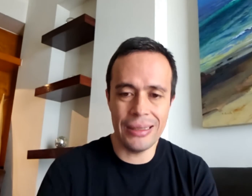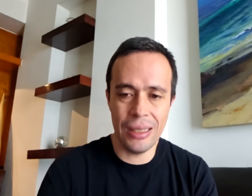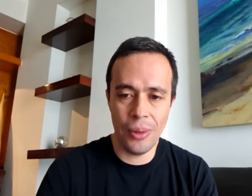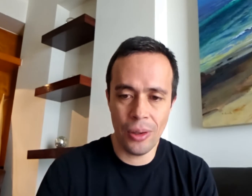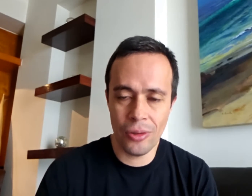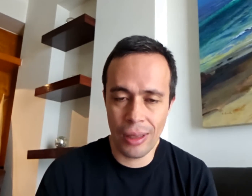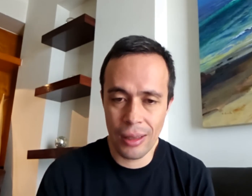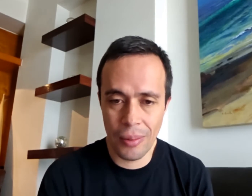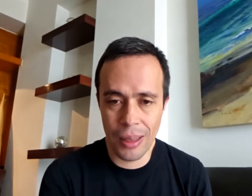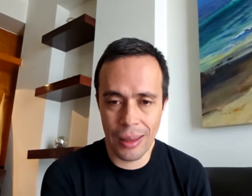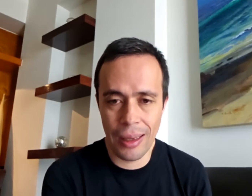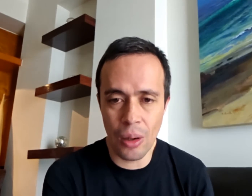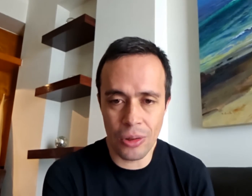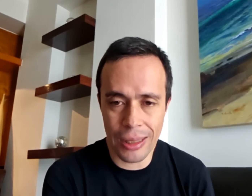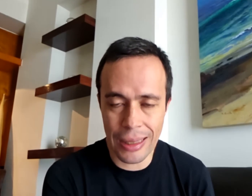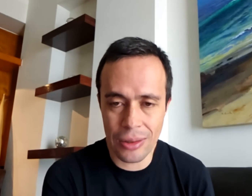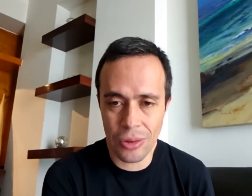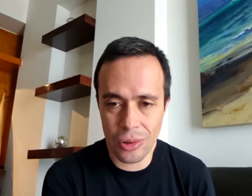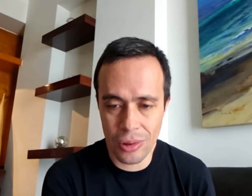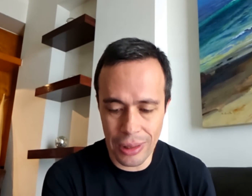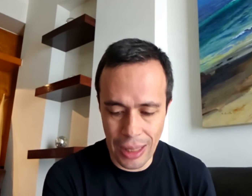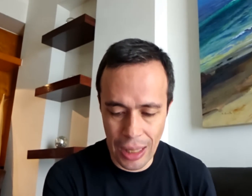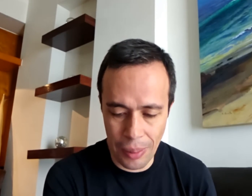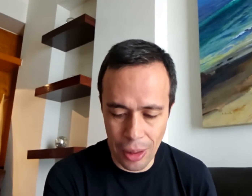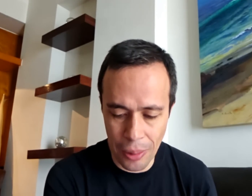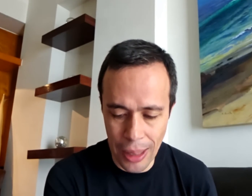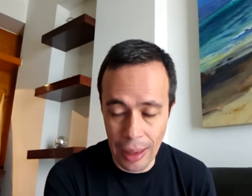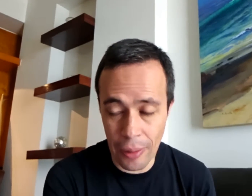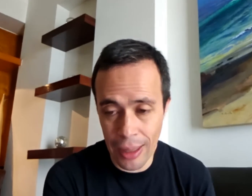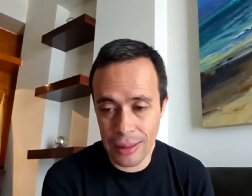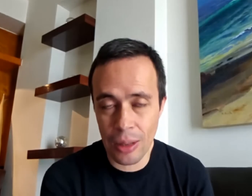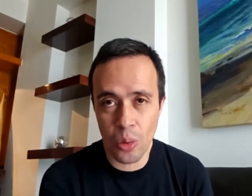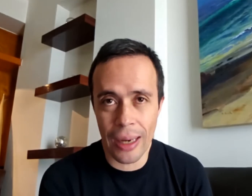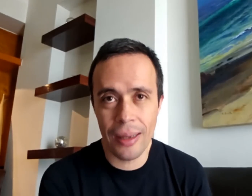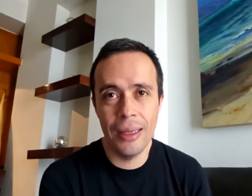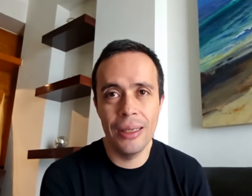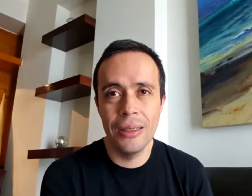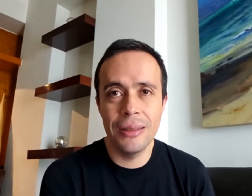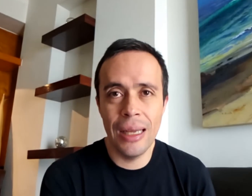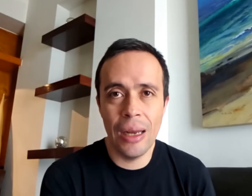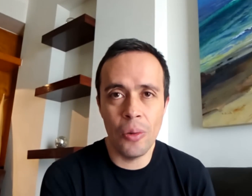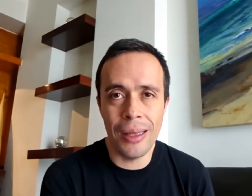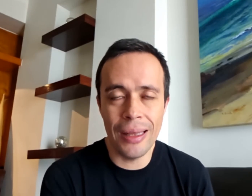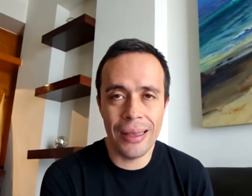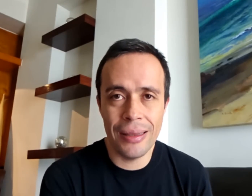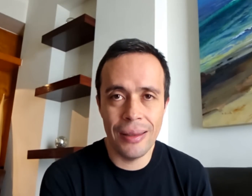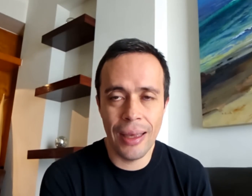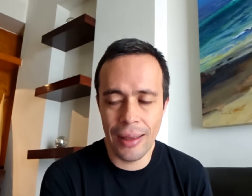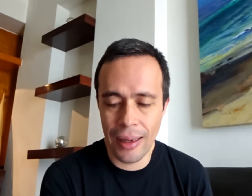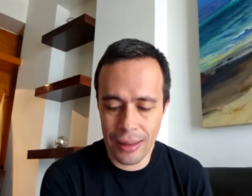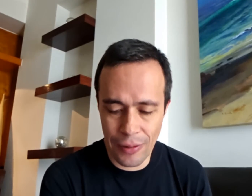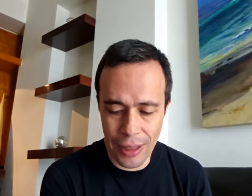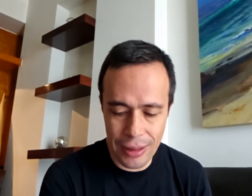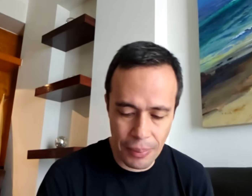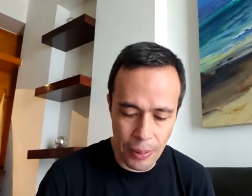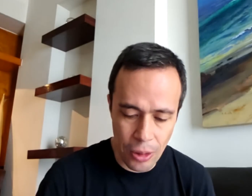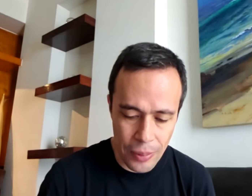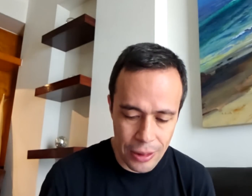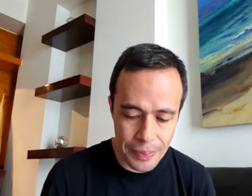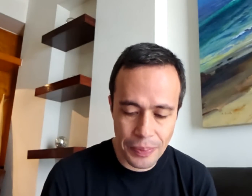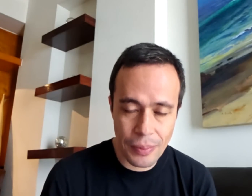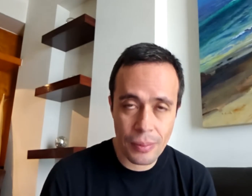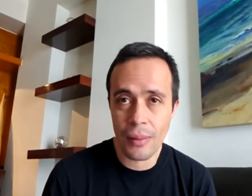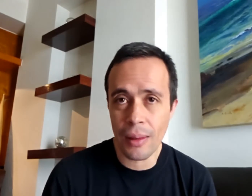izquierda exhibió constantemente los excesos del régimen neoliberal. Ahora es titular de la unidad de inteligencia financiera,